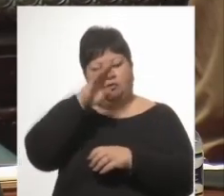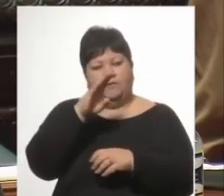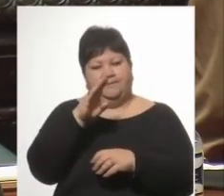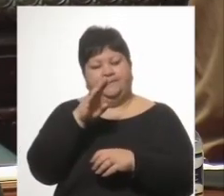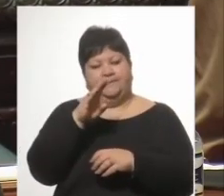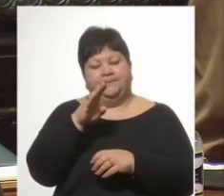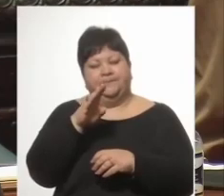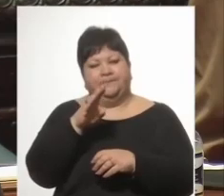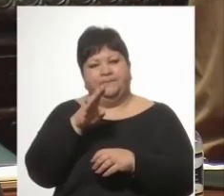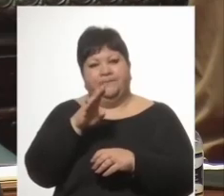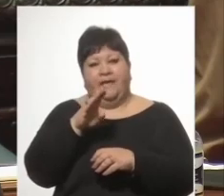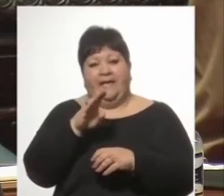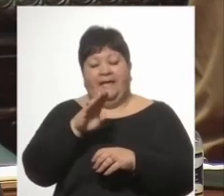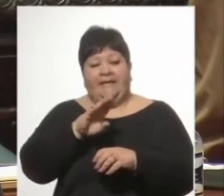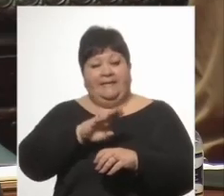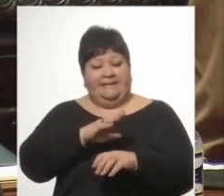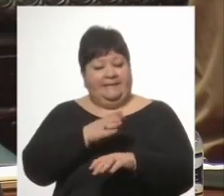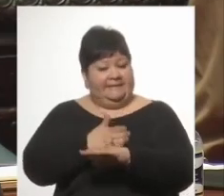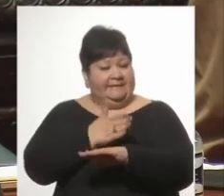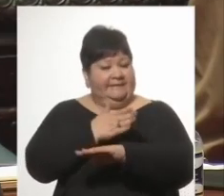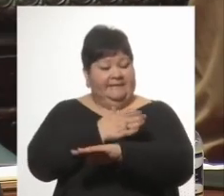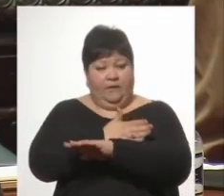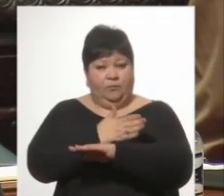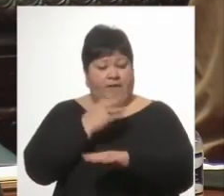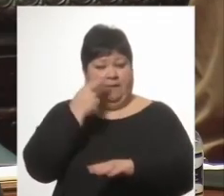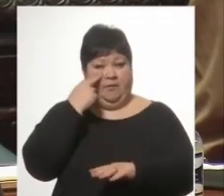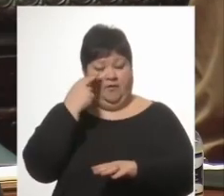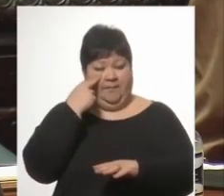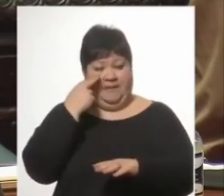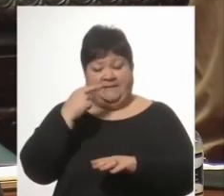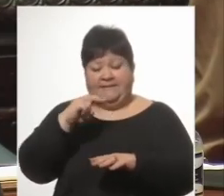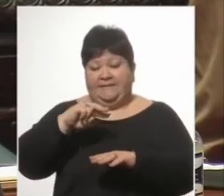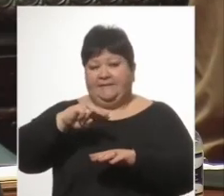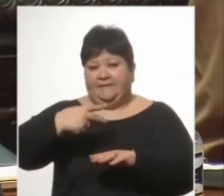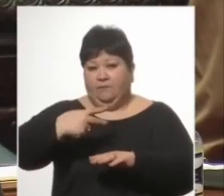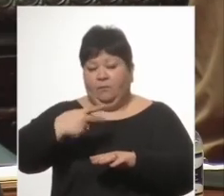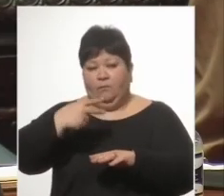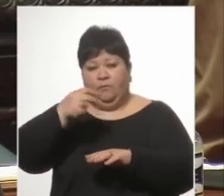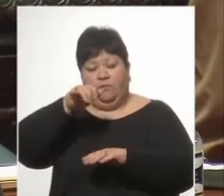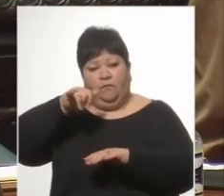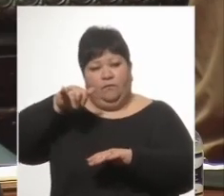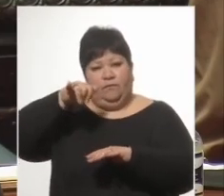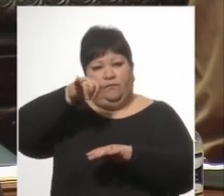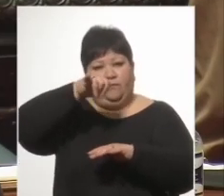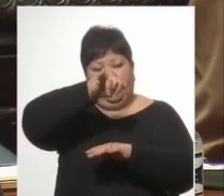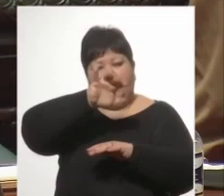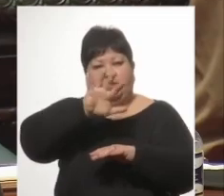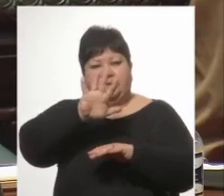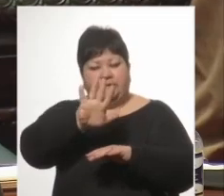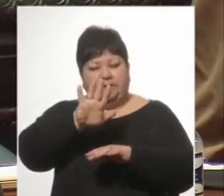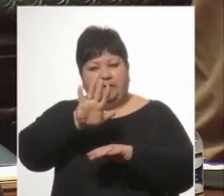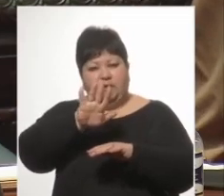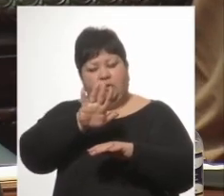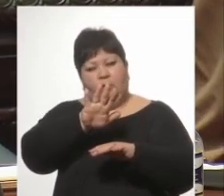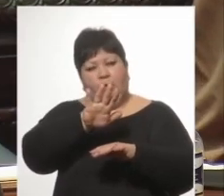llamada segundo vuelo, que juzgara a 5 militares integrantes del Ejército